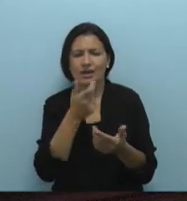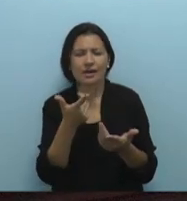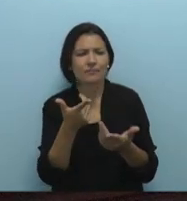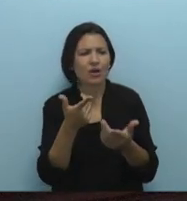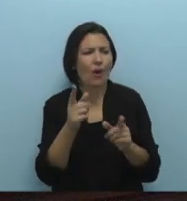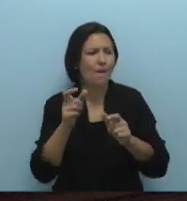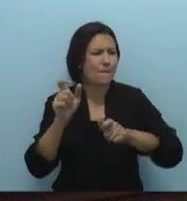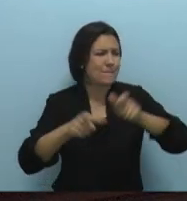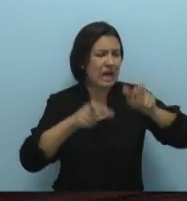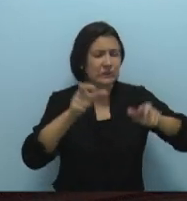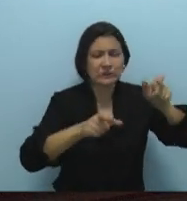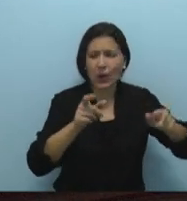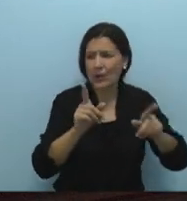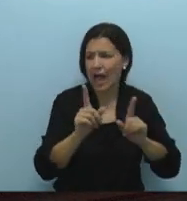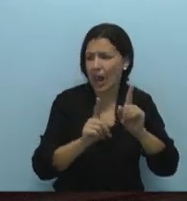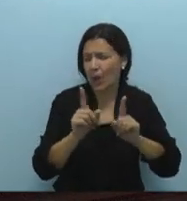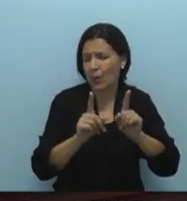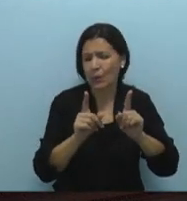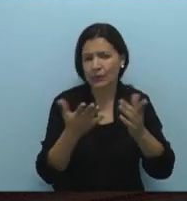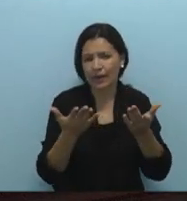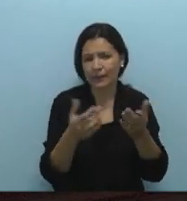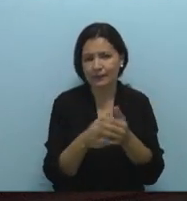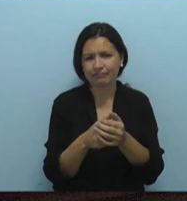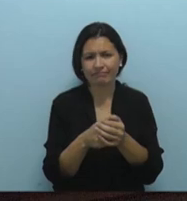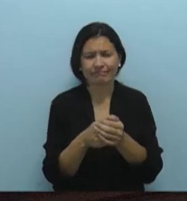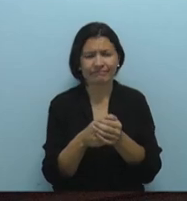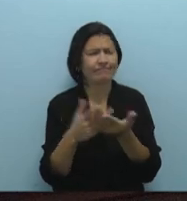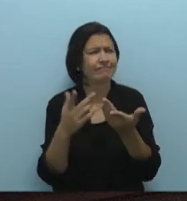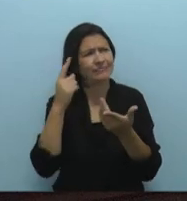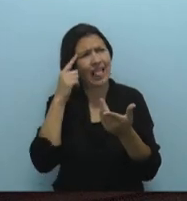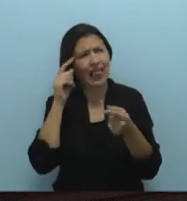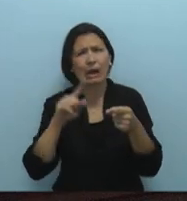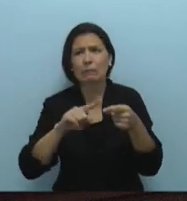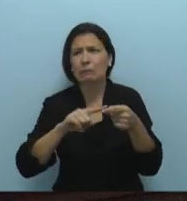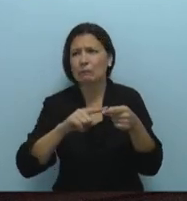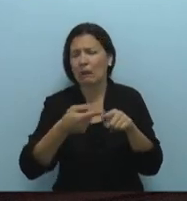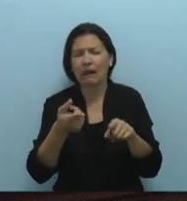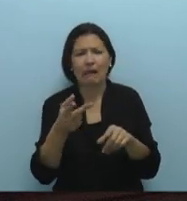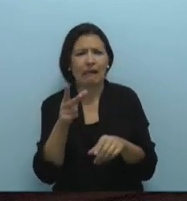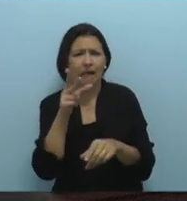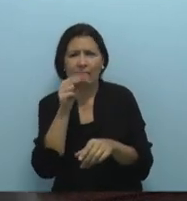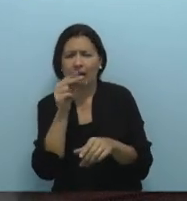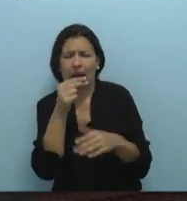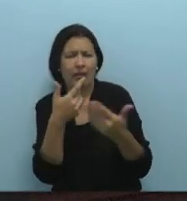cree en esto que estamos haciendo acá, en el poder legislativo.